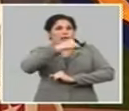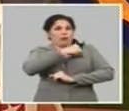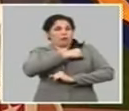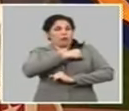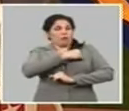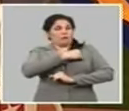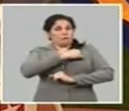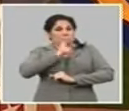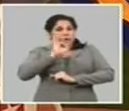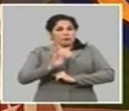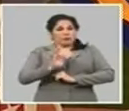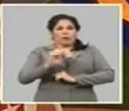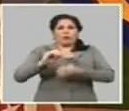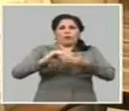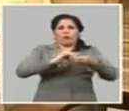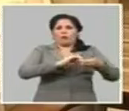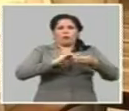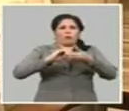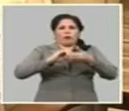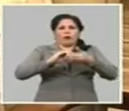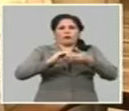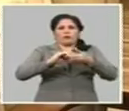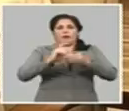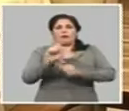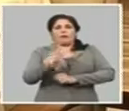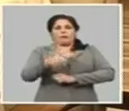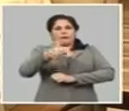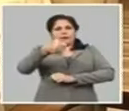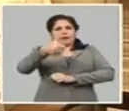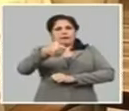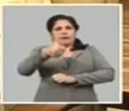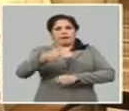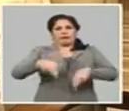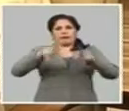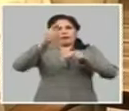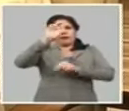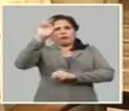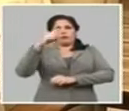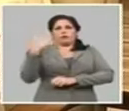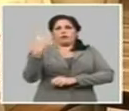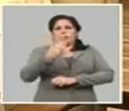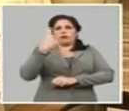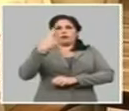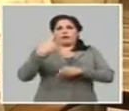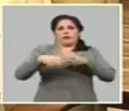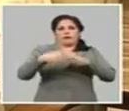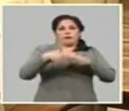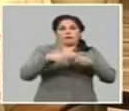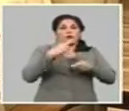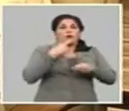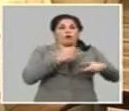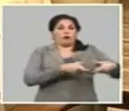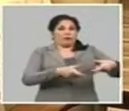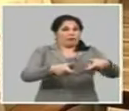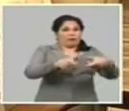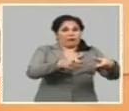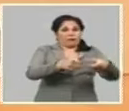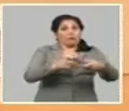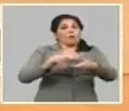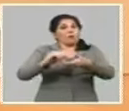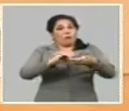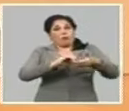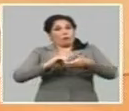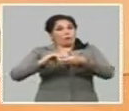país el compañero antonio rodríguez rodríguez presidente del instituto nacional de recursos hidráulicos y el compañero reinaldo